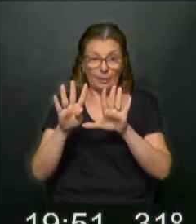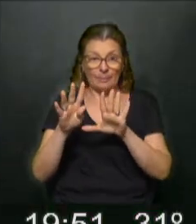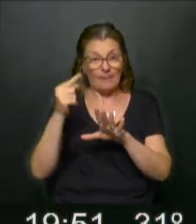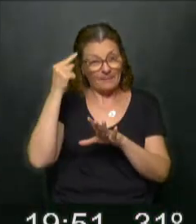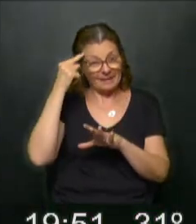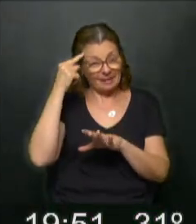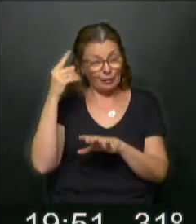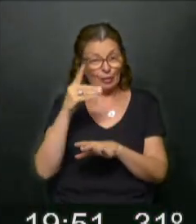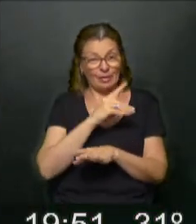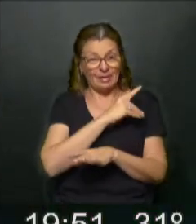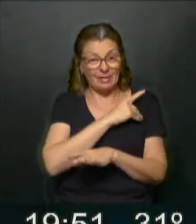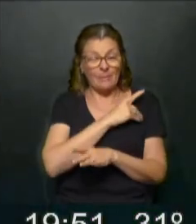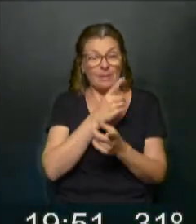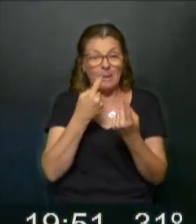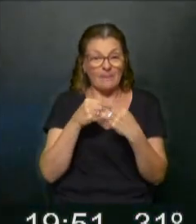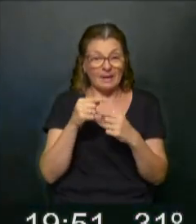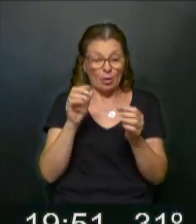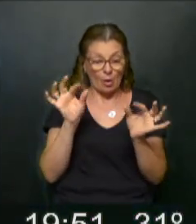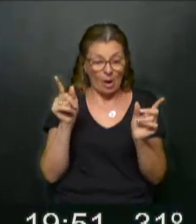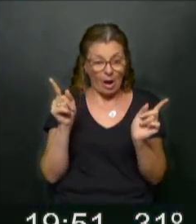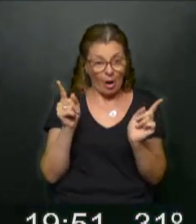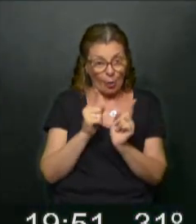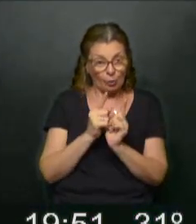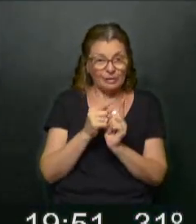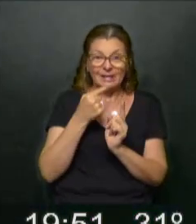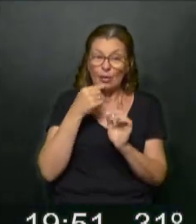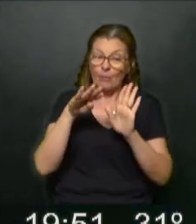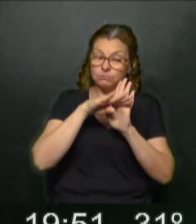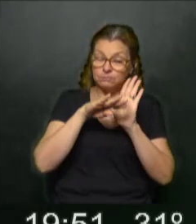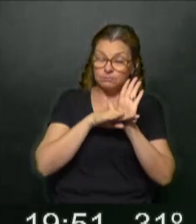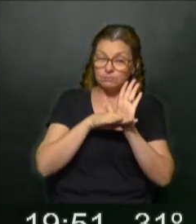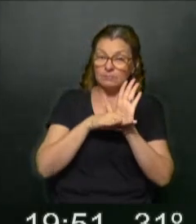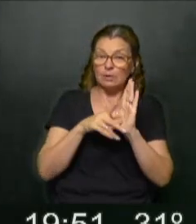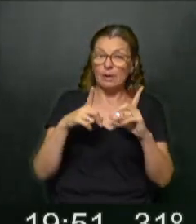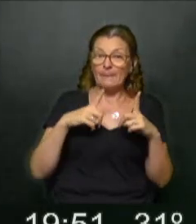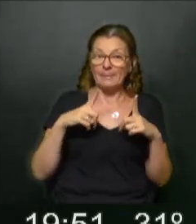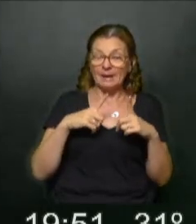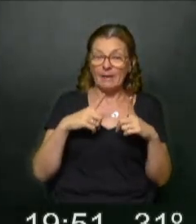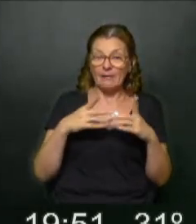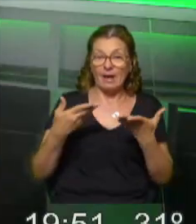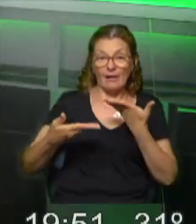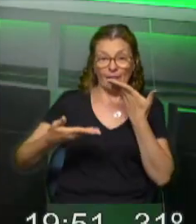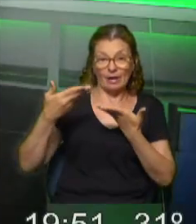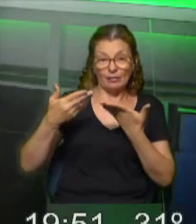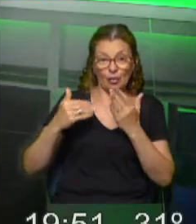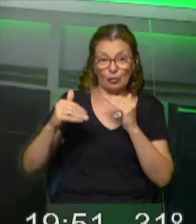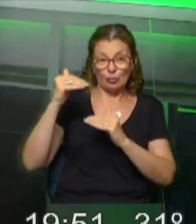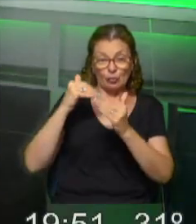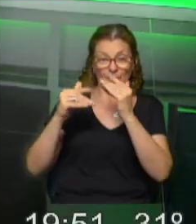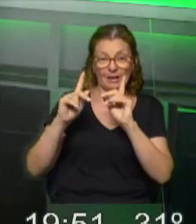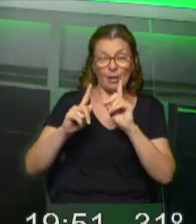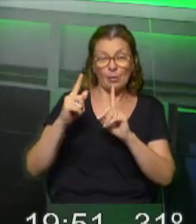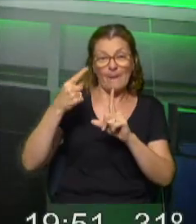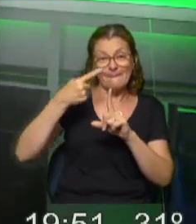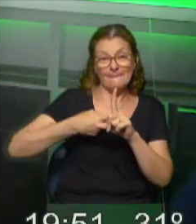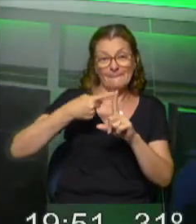diciembre pero naturalmente a partir de estos ajustes sí de estos anuncios lo que se esperaría esperable Es que la inflación escale Y de alguna manera los próximos